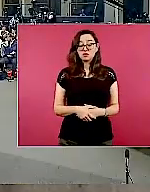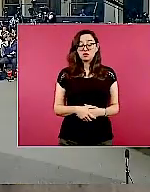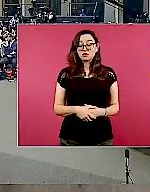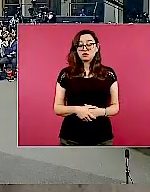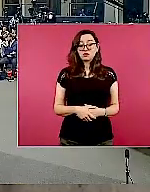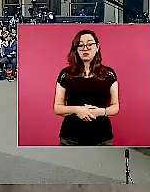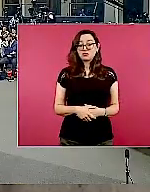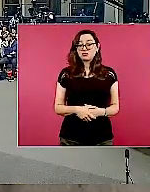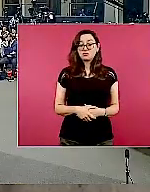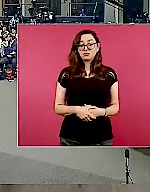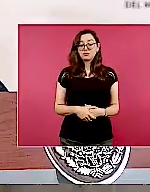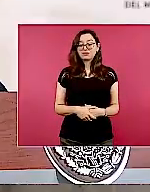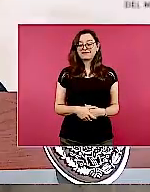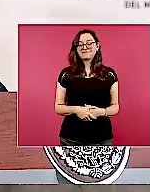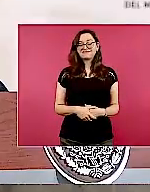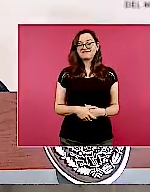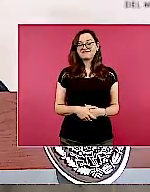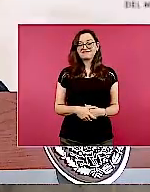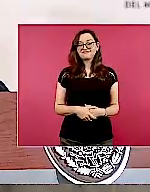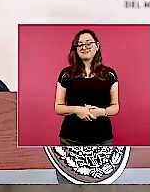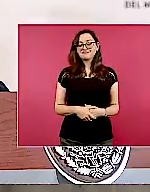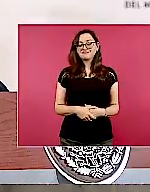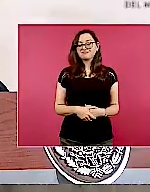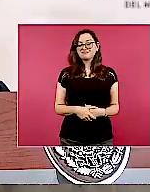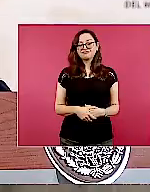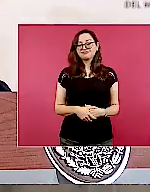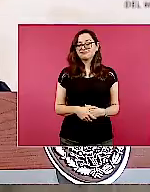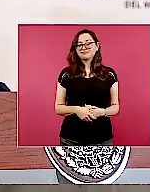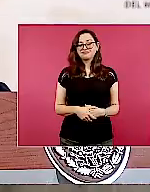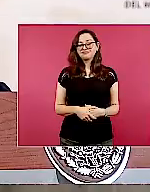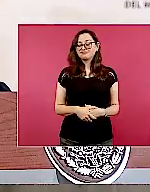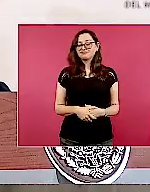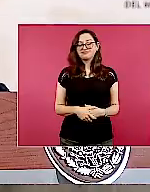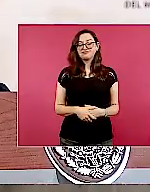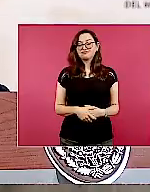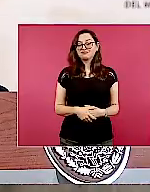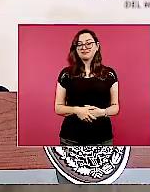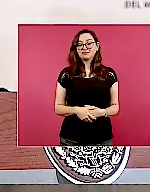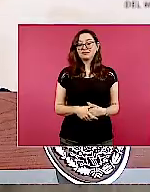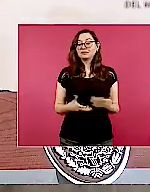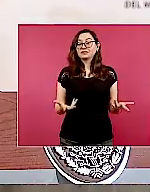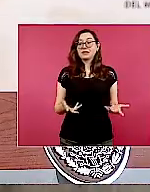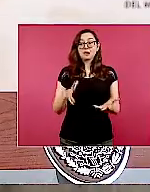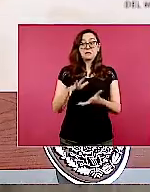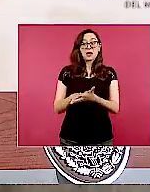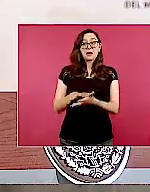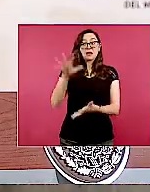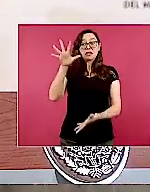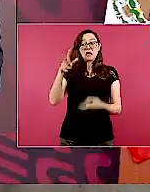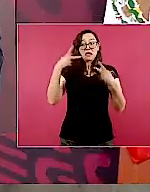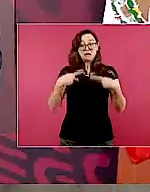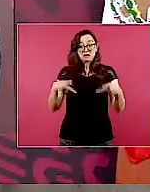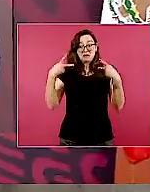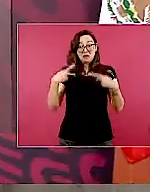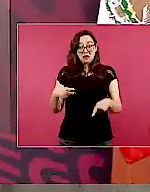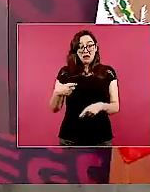intentar no no no no no no es que el pueblo es mucha